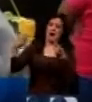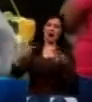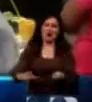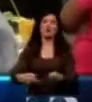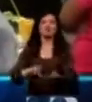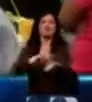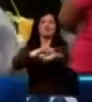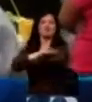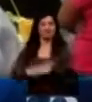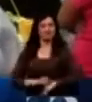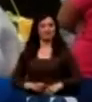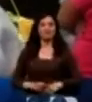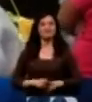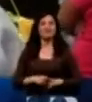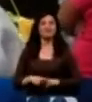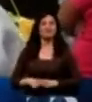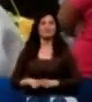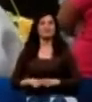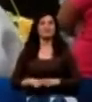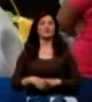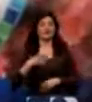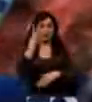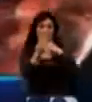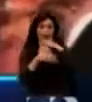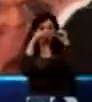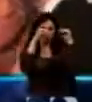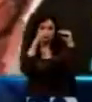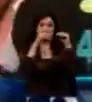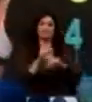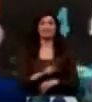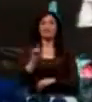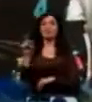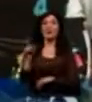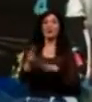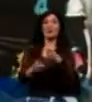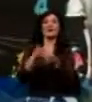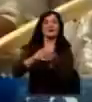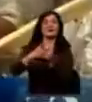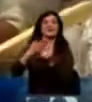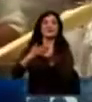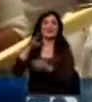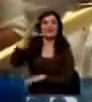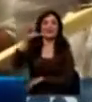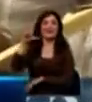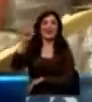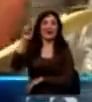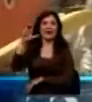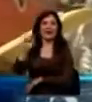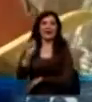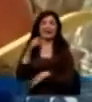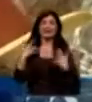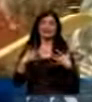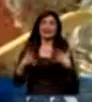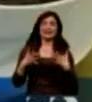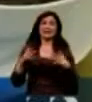esa tradición, igual yo le he enseñado a mi hija. Son las caseritas del centro de abasto de Santa Clara que también buscan